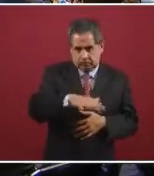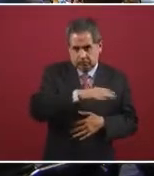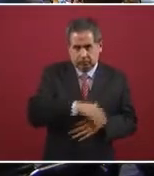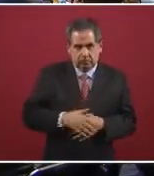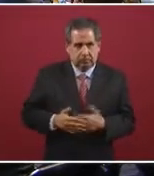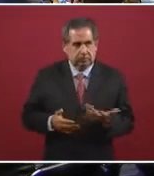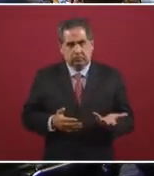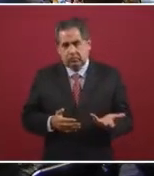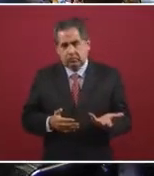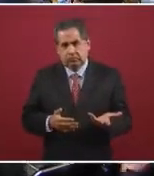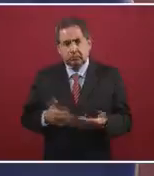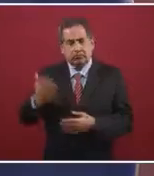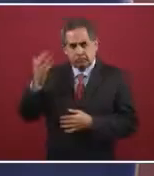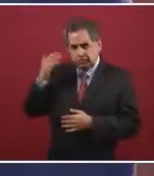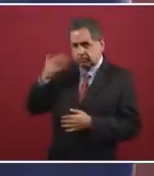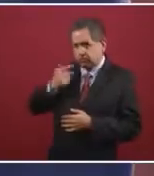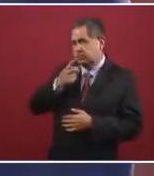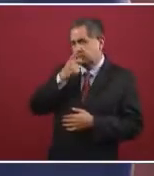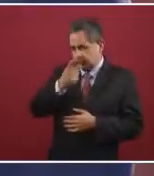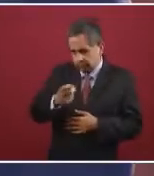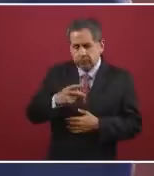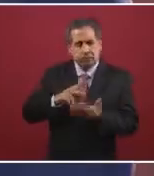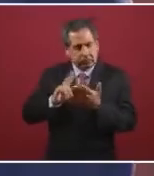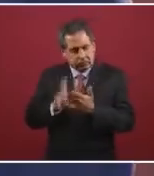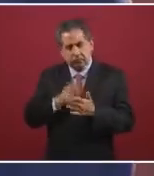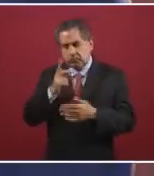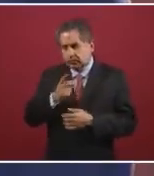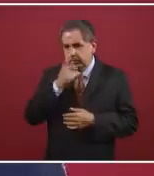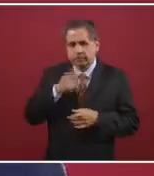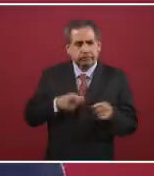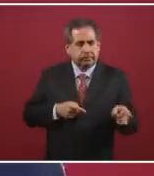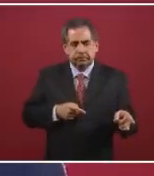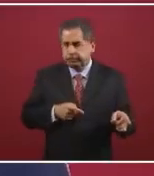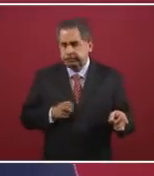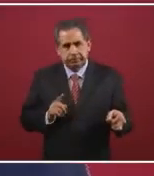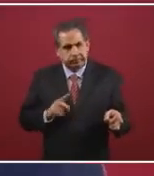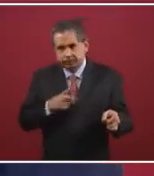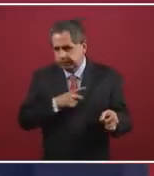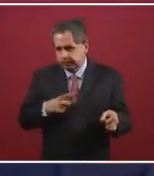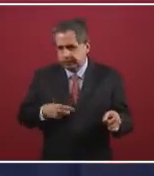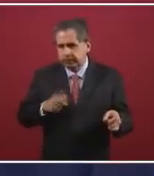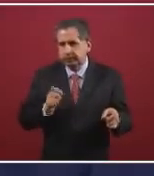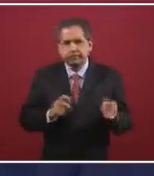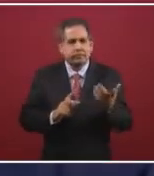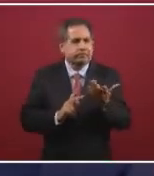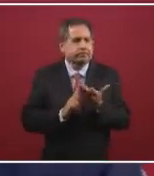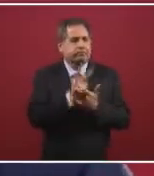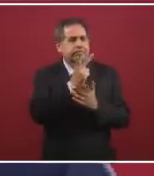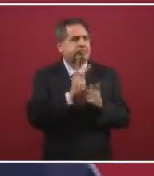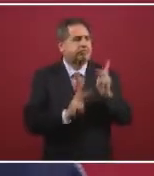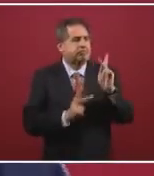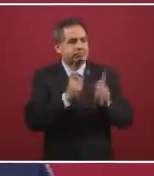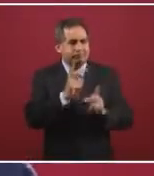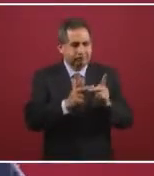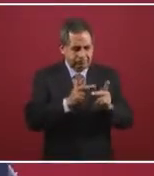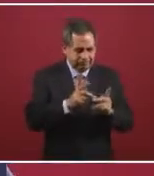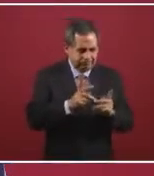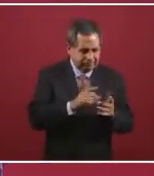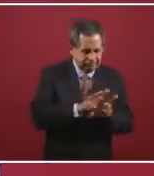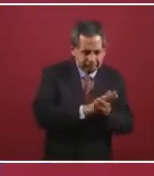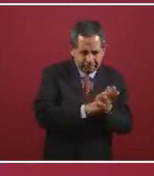ya lo dije en una ocasión, lo repito ahora, que haya plantas tratadoras de